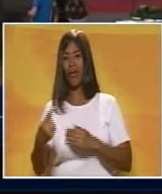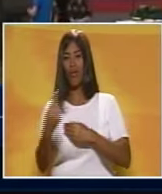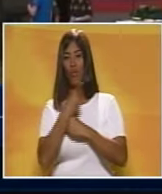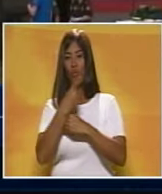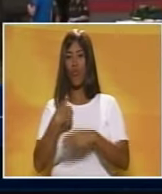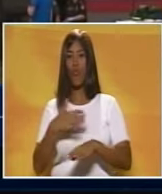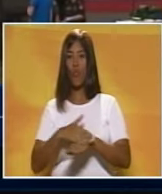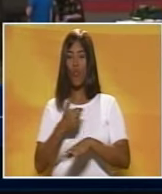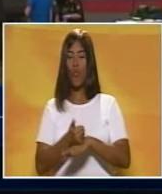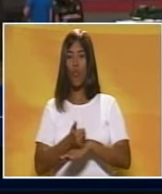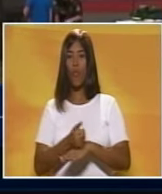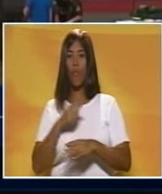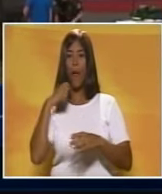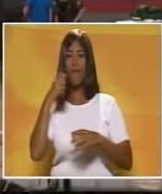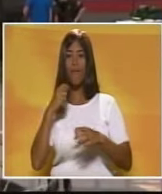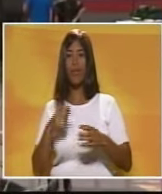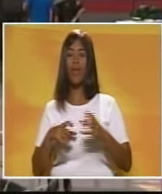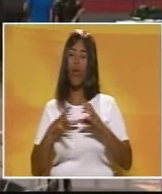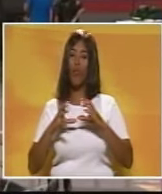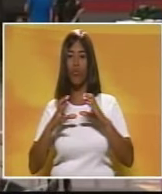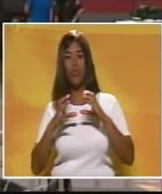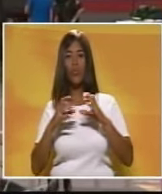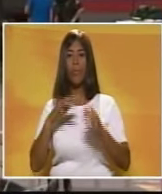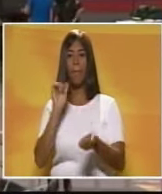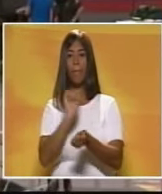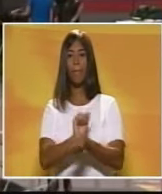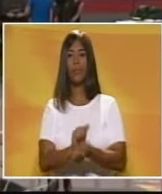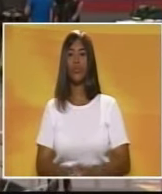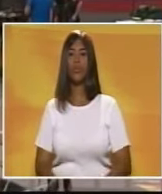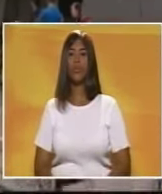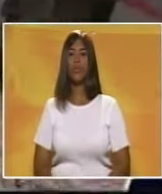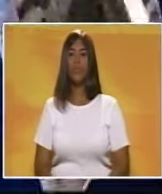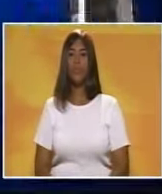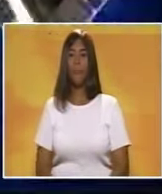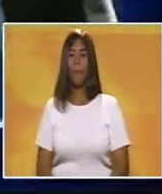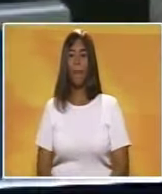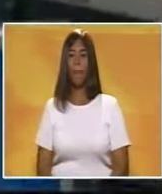este viernes mediante videoconferencia desde prisión.